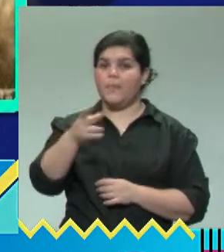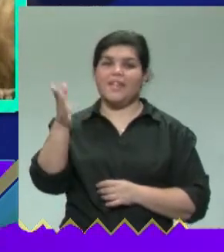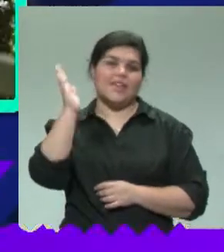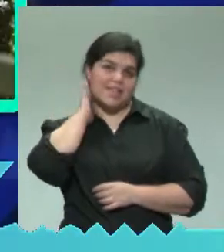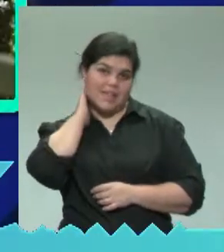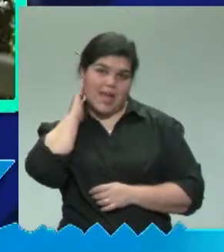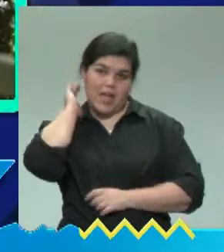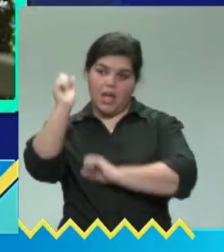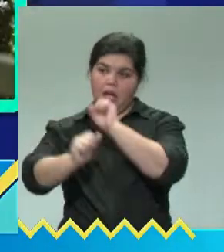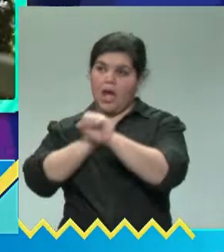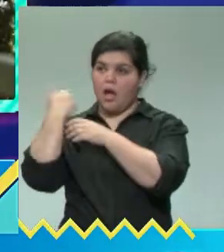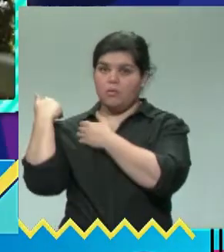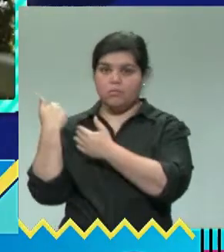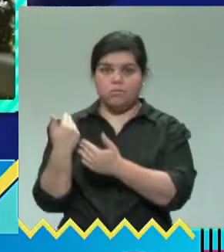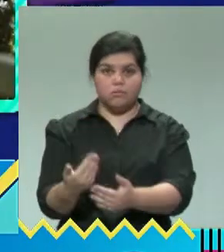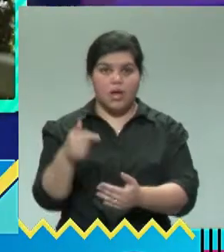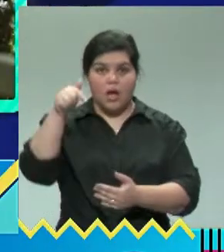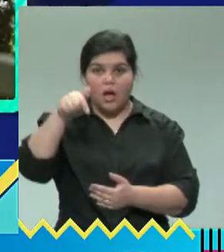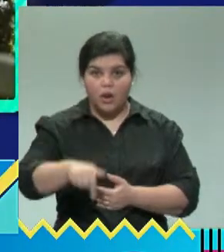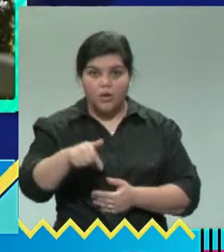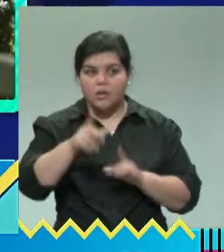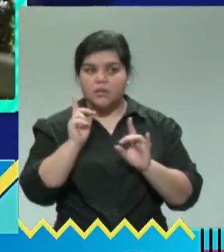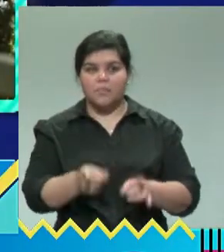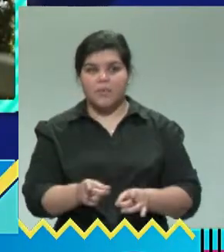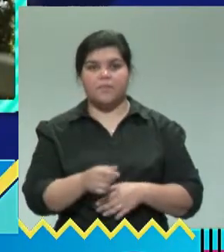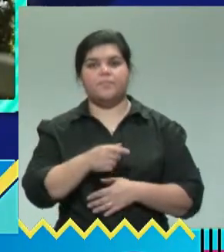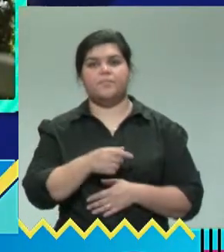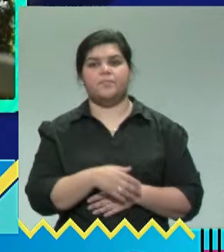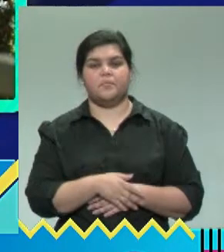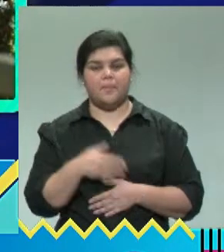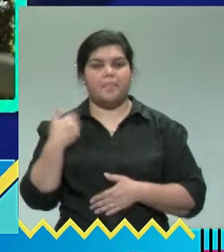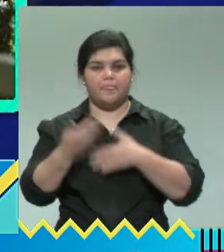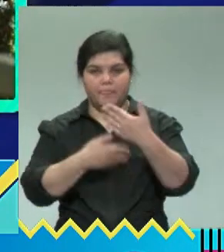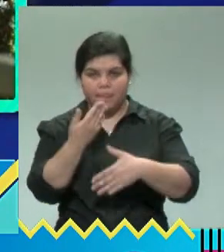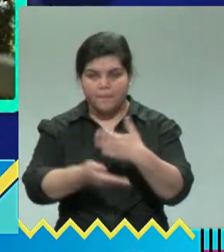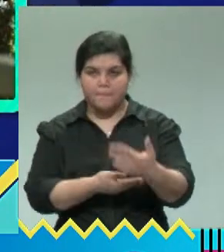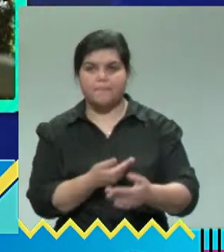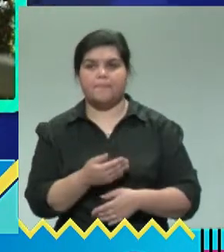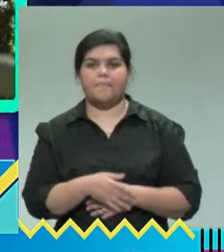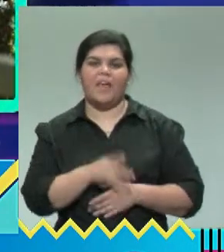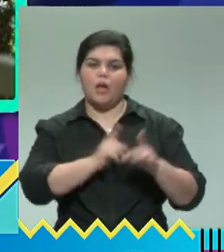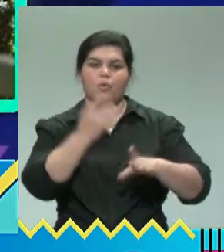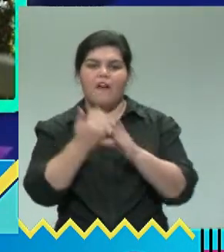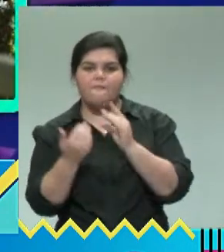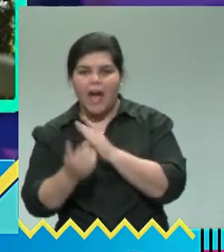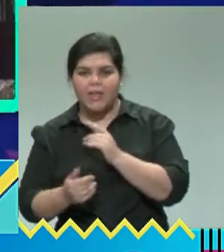trabajando para revertir algunas falencias, como dice Melchor, del estado actual de los